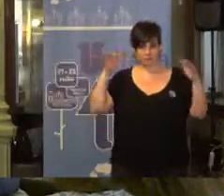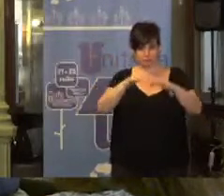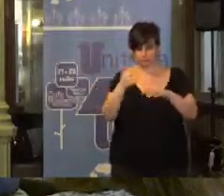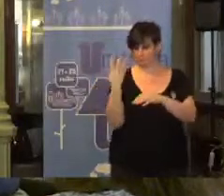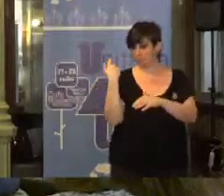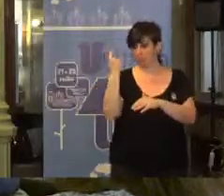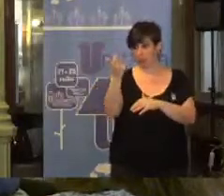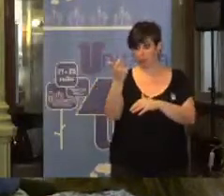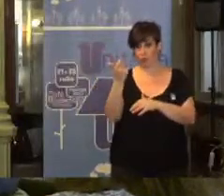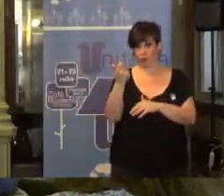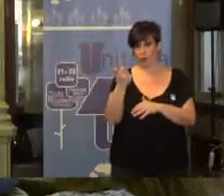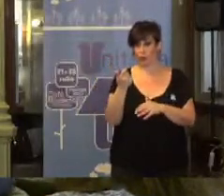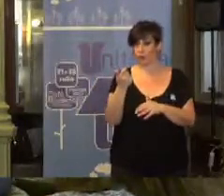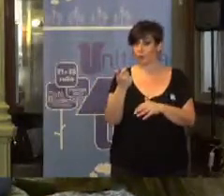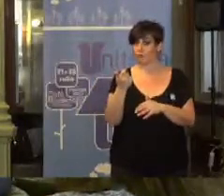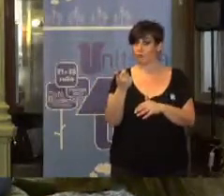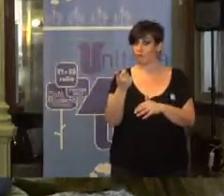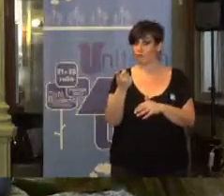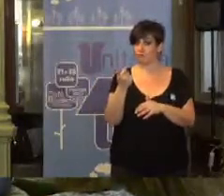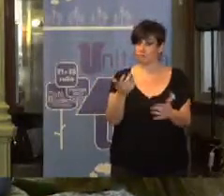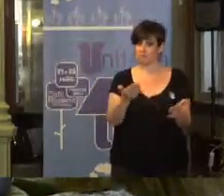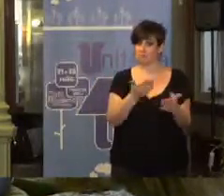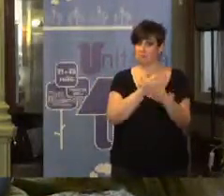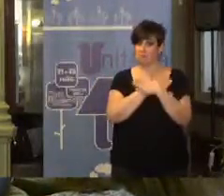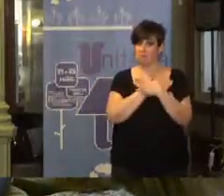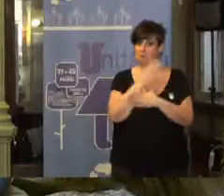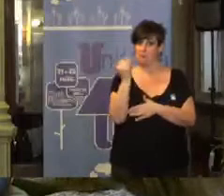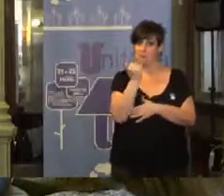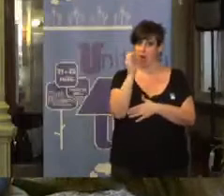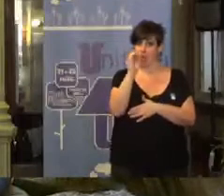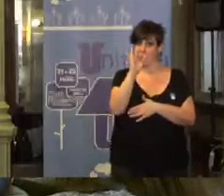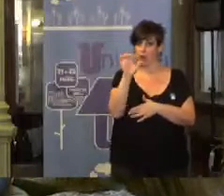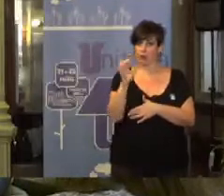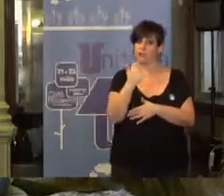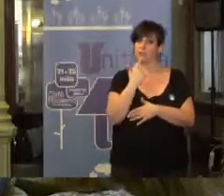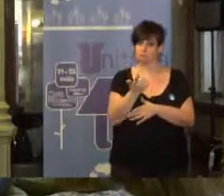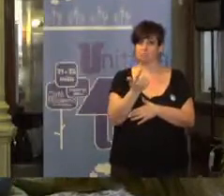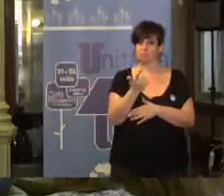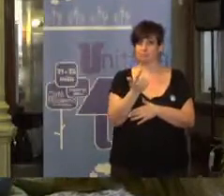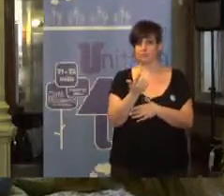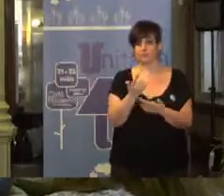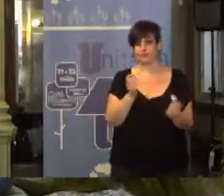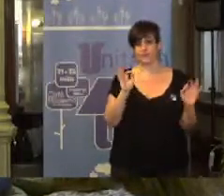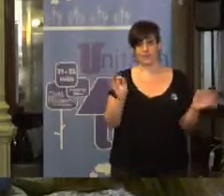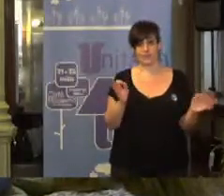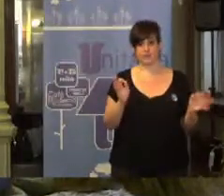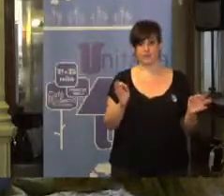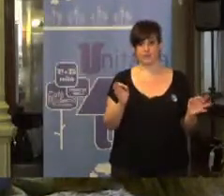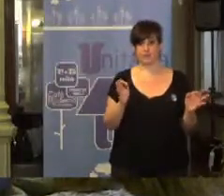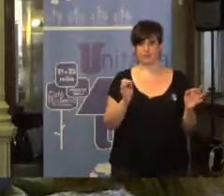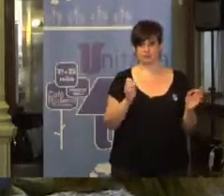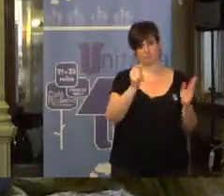pois decía María Xosé que probablemente tiveramos algúns puntos de